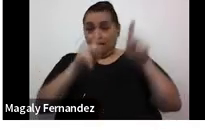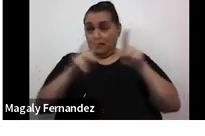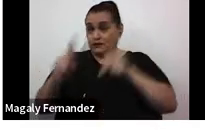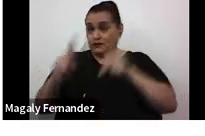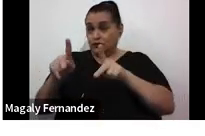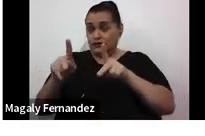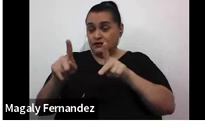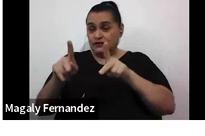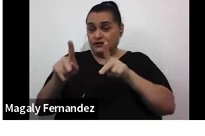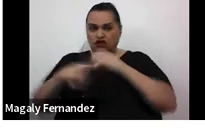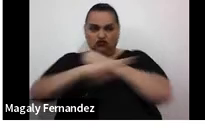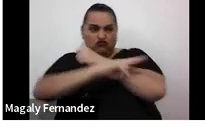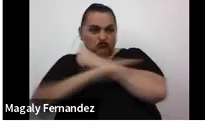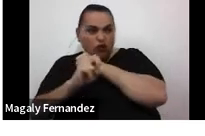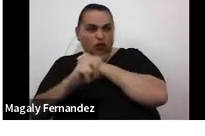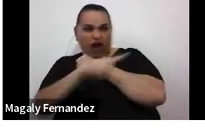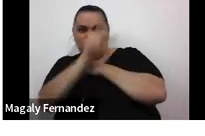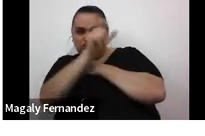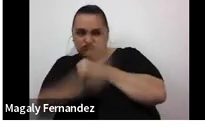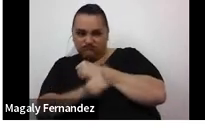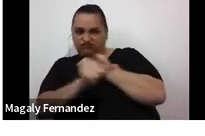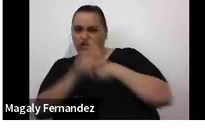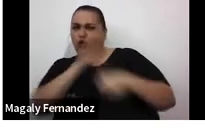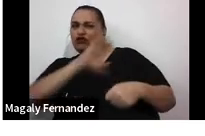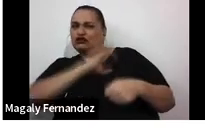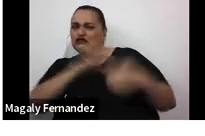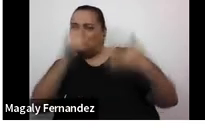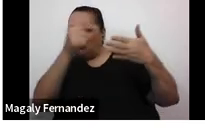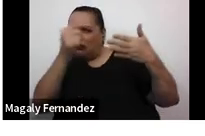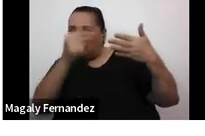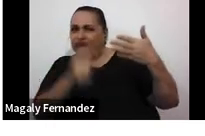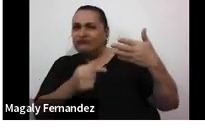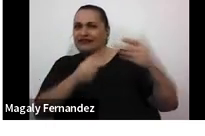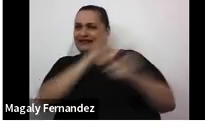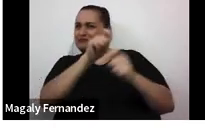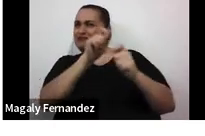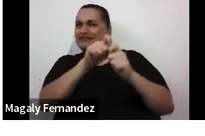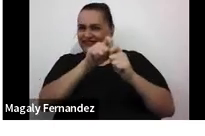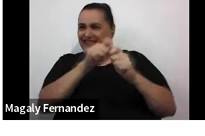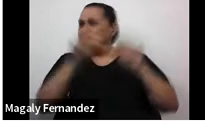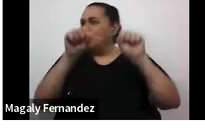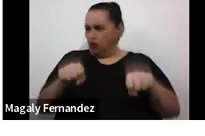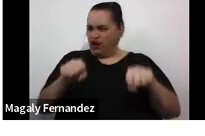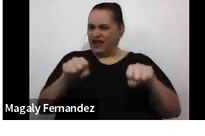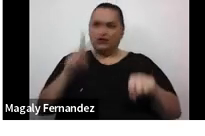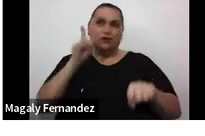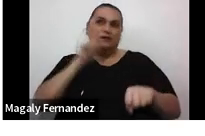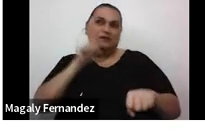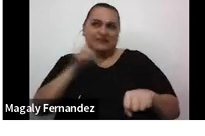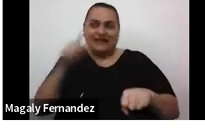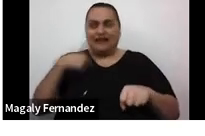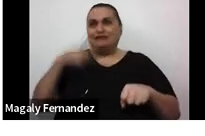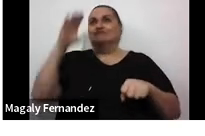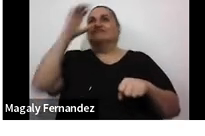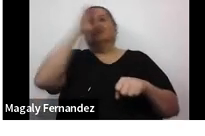que roban que son de cierta condición con ciertas características y por eso nos nos engañan con frecuencia no